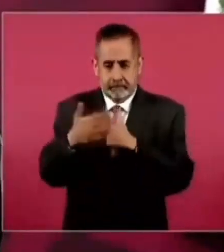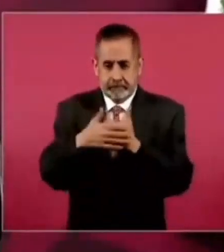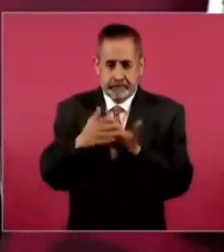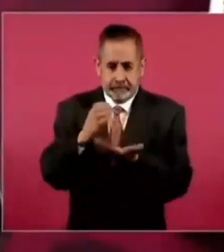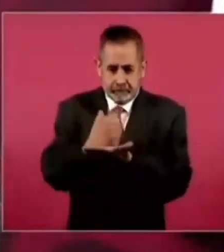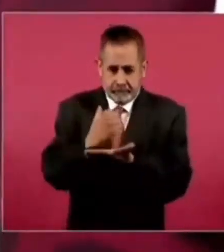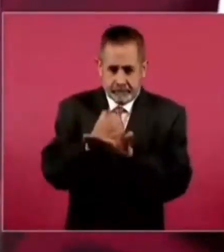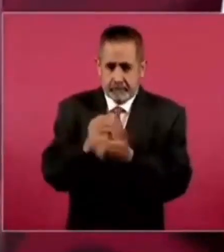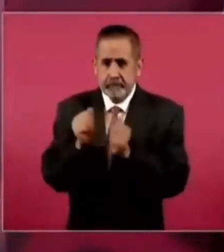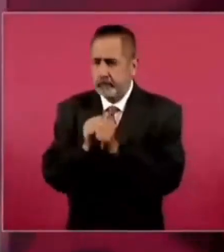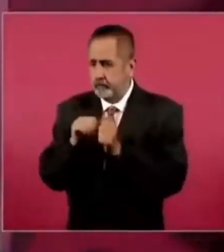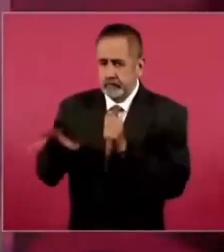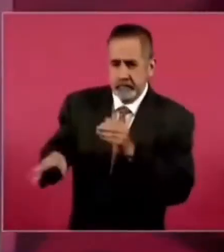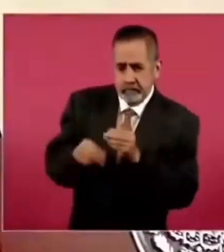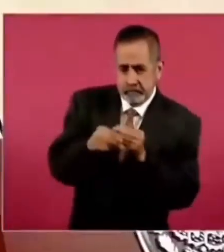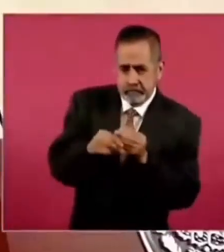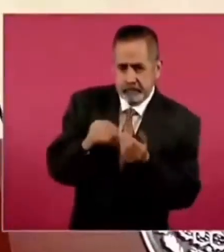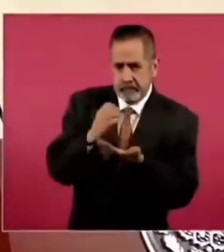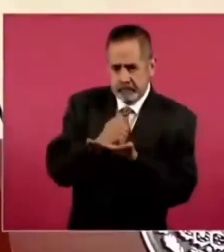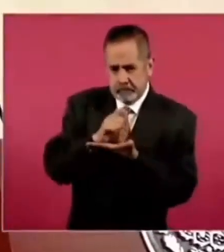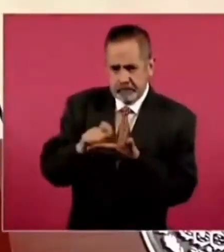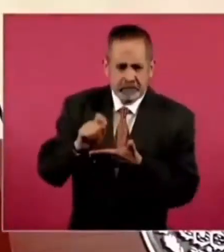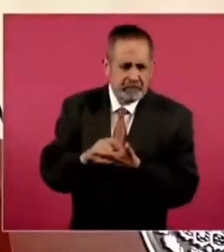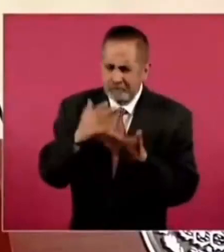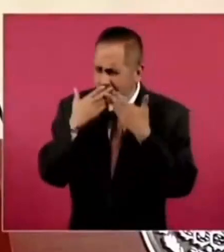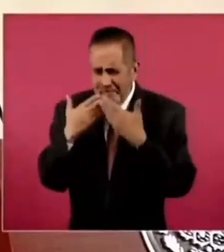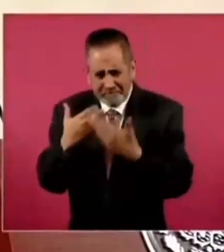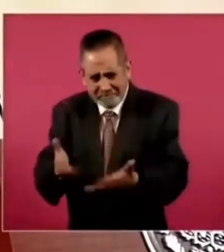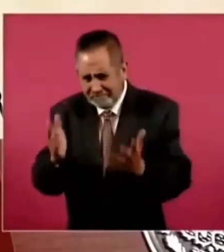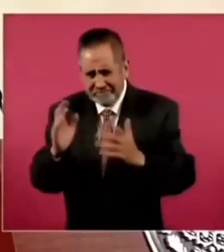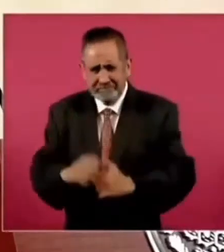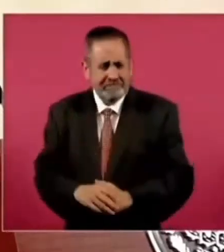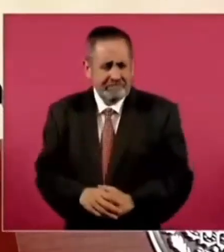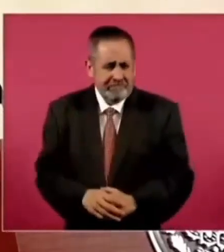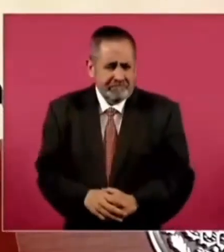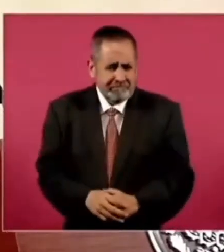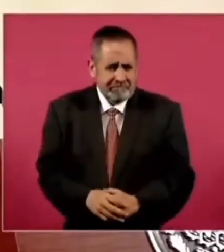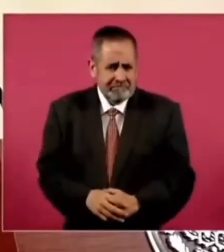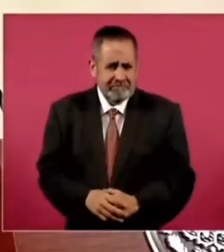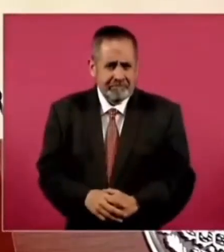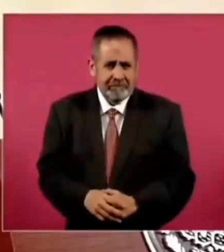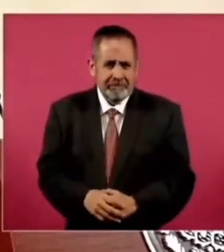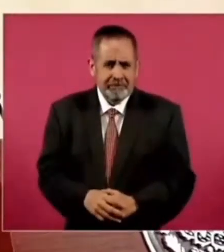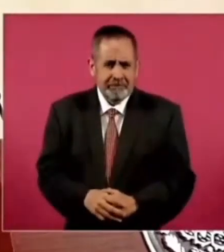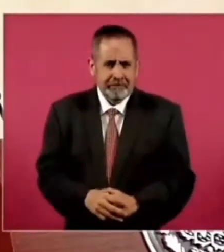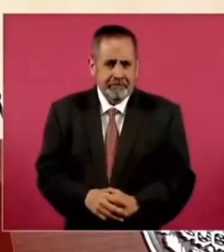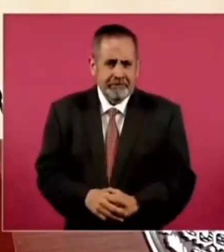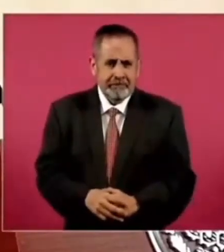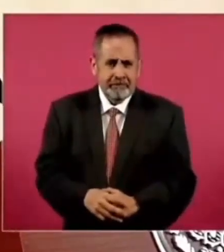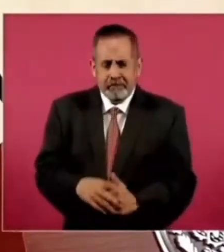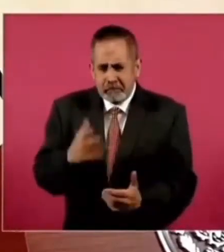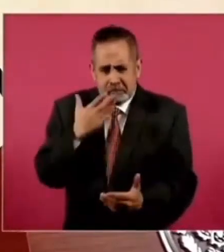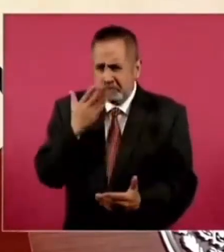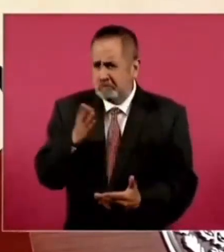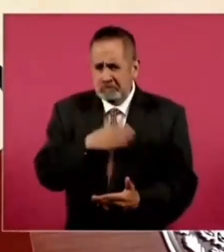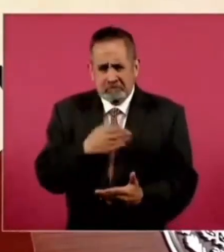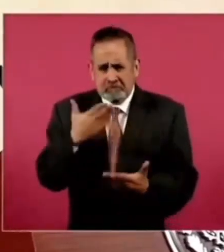cuadernillos complementarios, pues eso es hasta